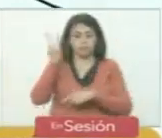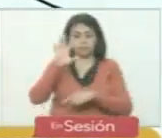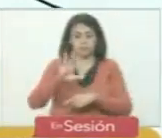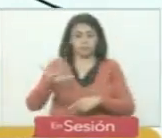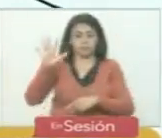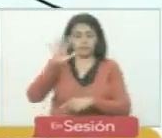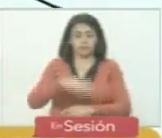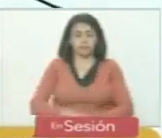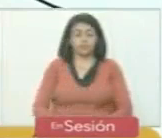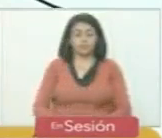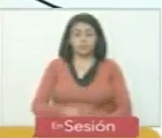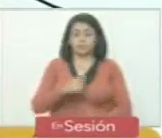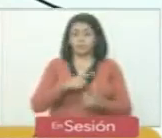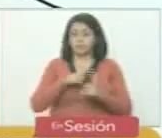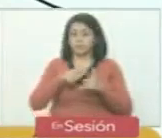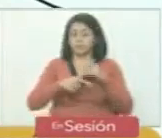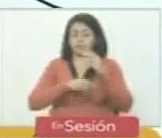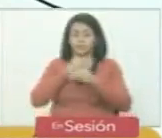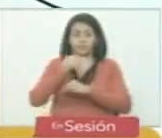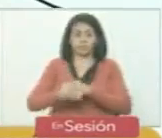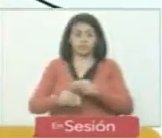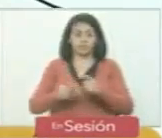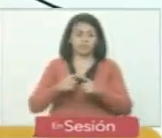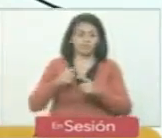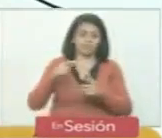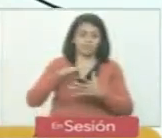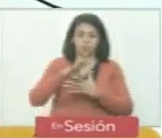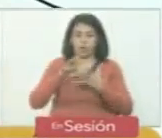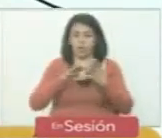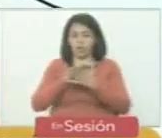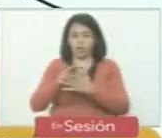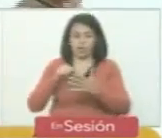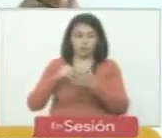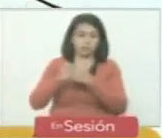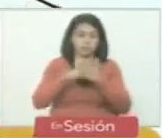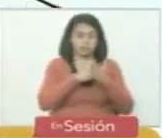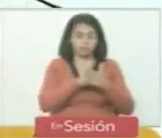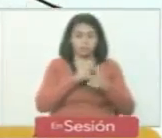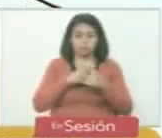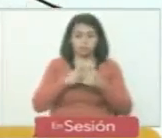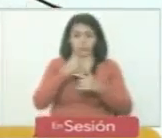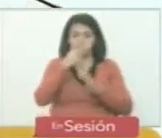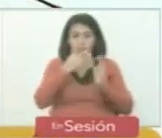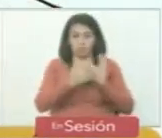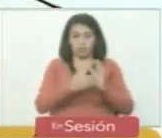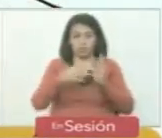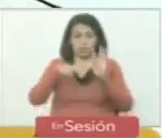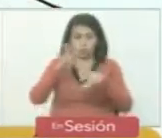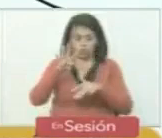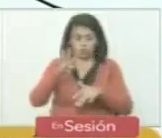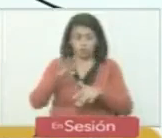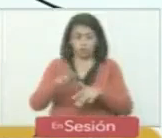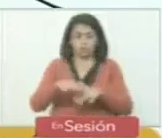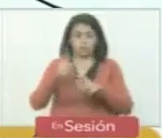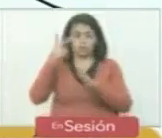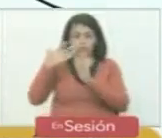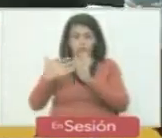Venezuela. Fueron hechos atentatorios como los 2014,